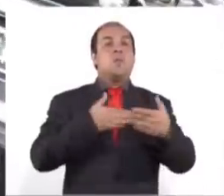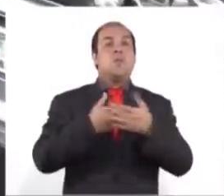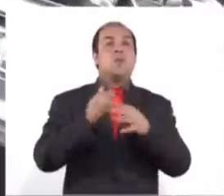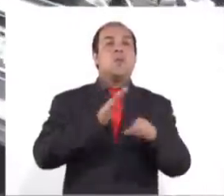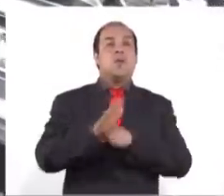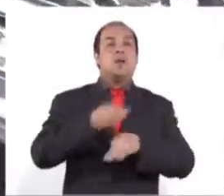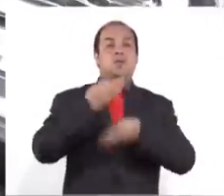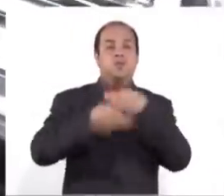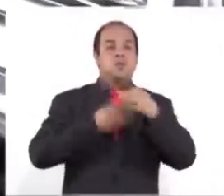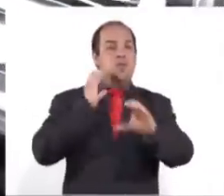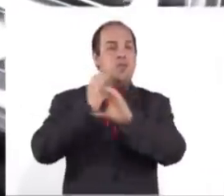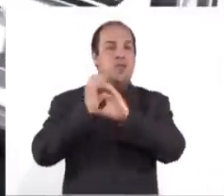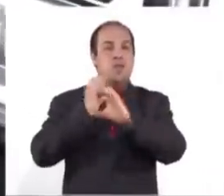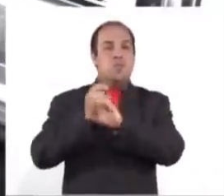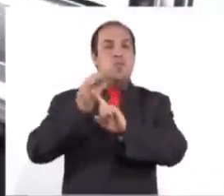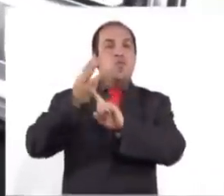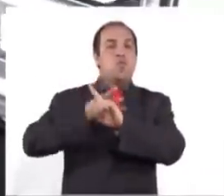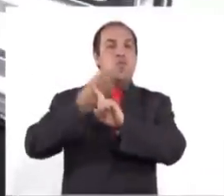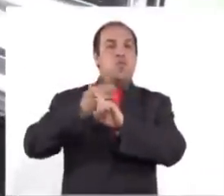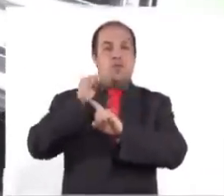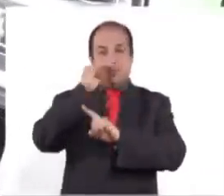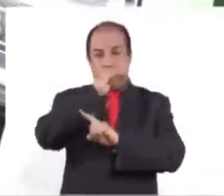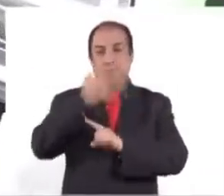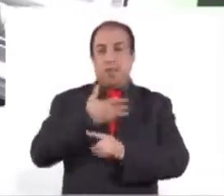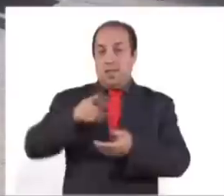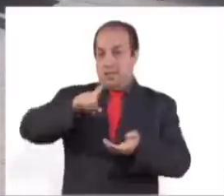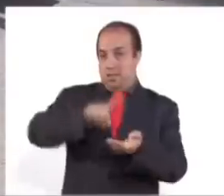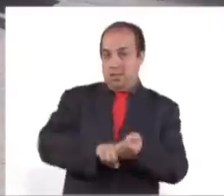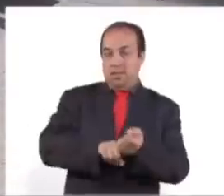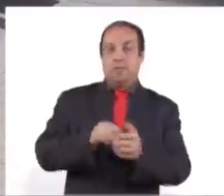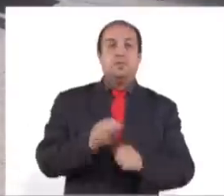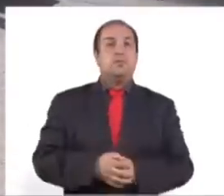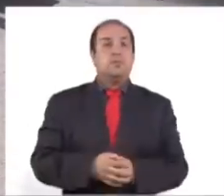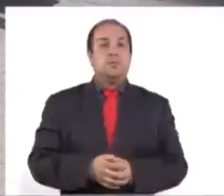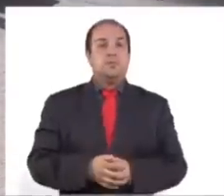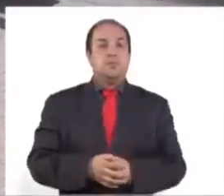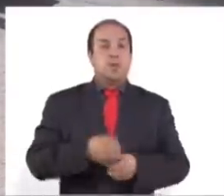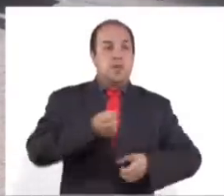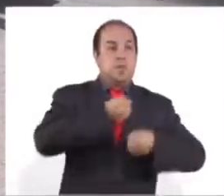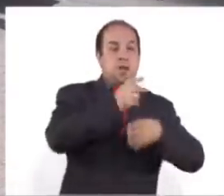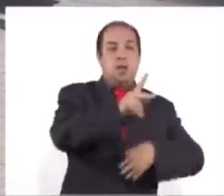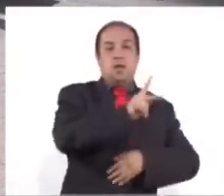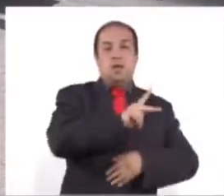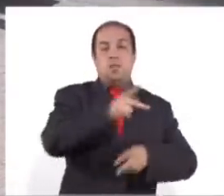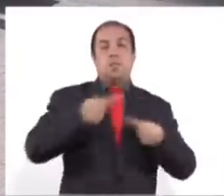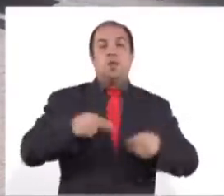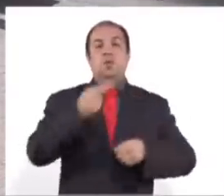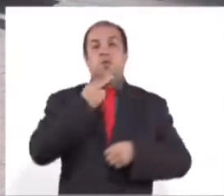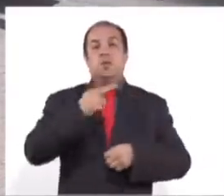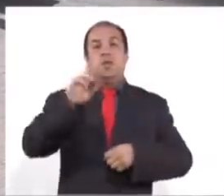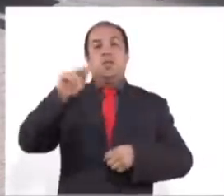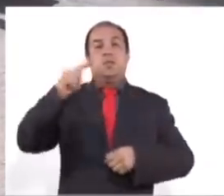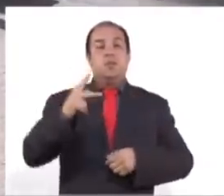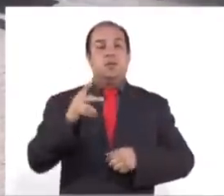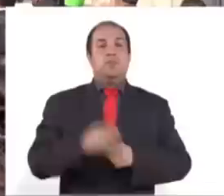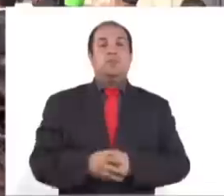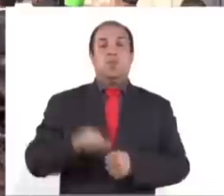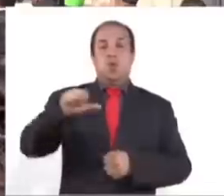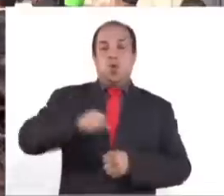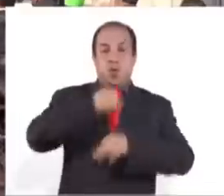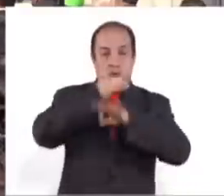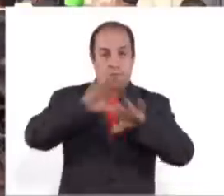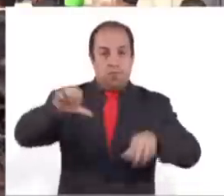todos estos autobuses, para los usuarios de la red de transporte de pasajeros. Pues ese es el anuncio del día